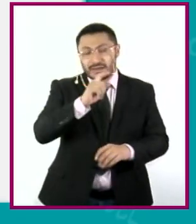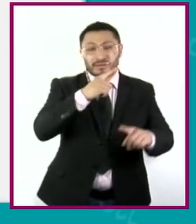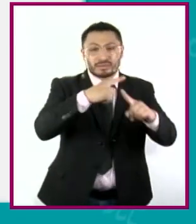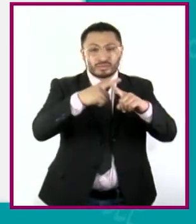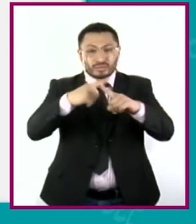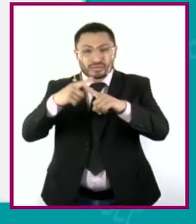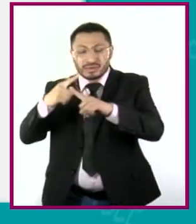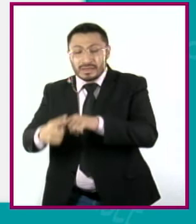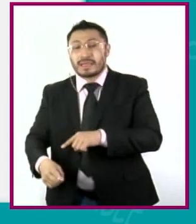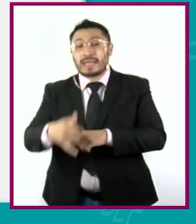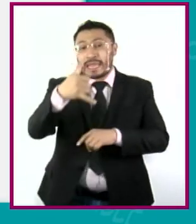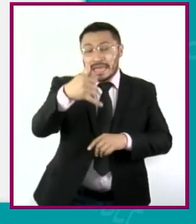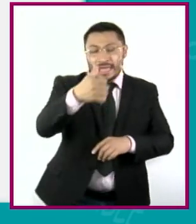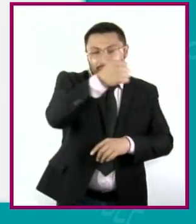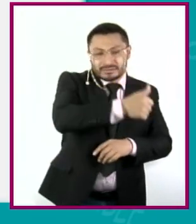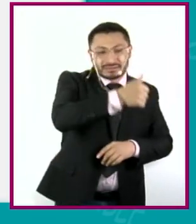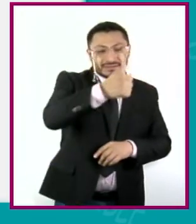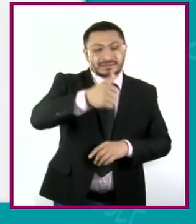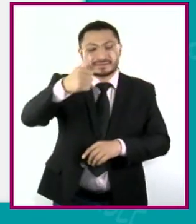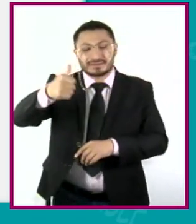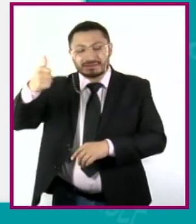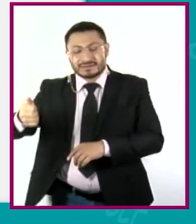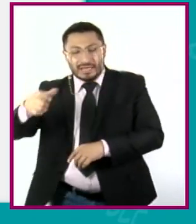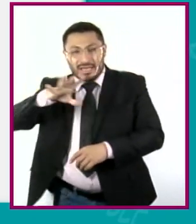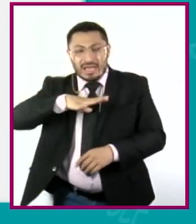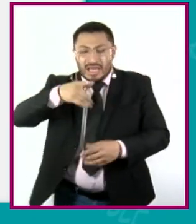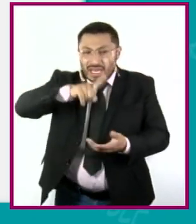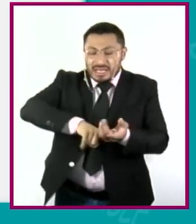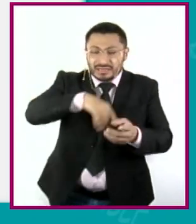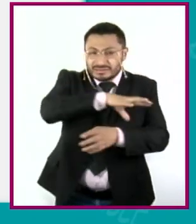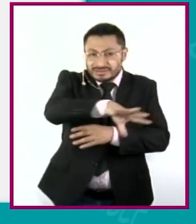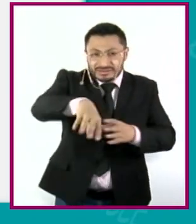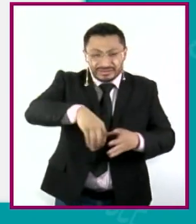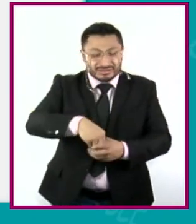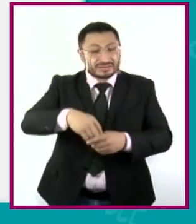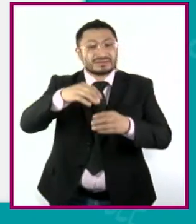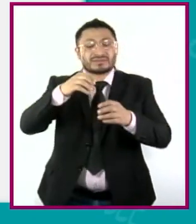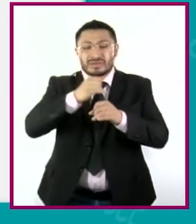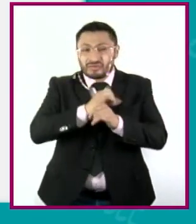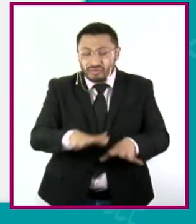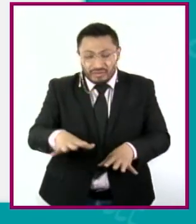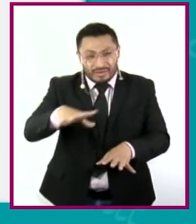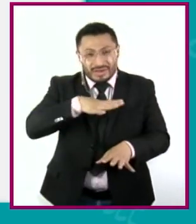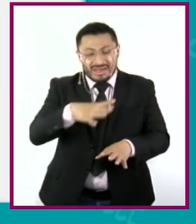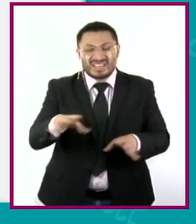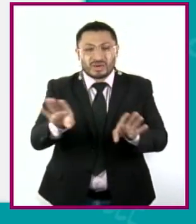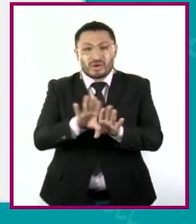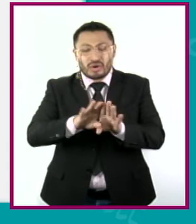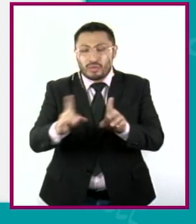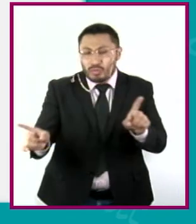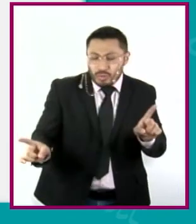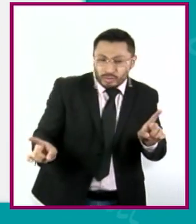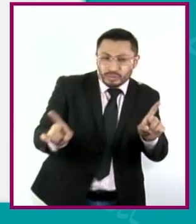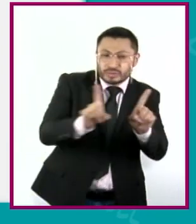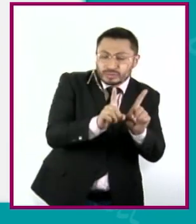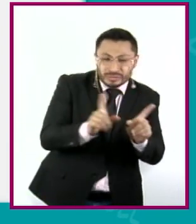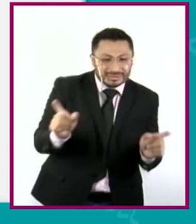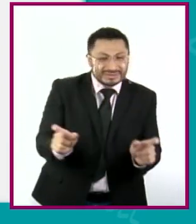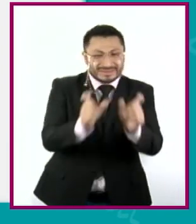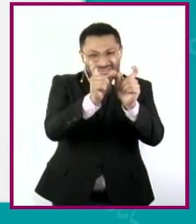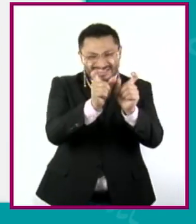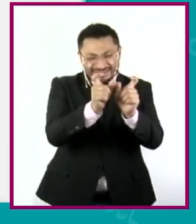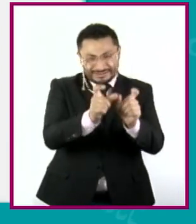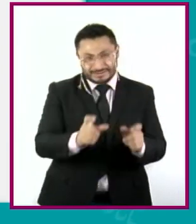y cada elemento que hay en el conjunto tiene un compañerito que cuando se operan produce